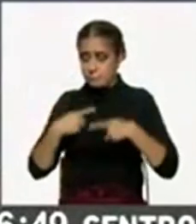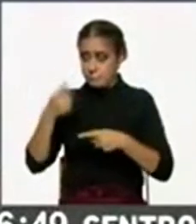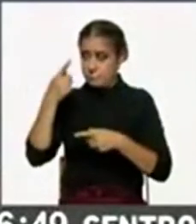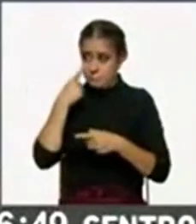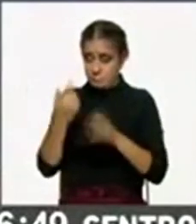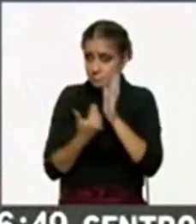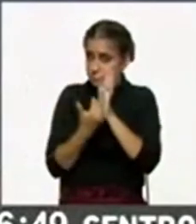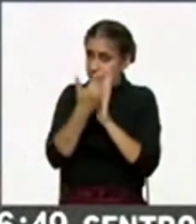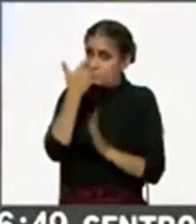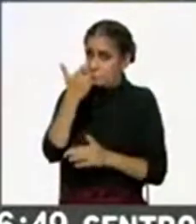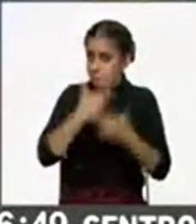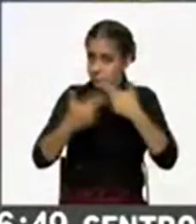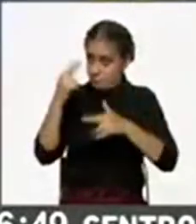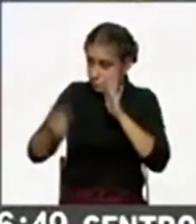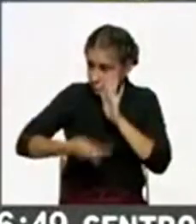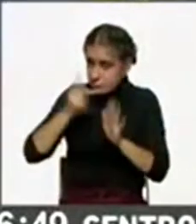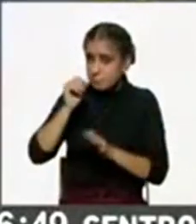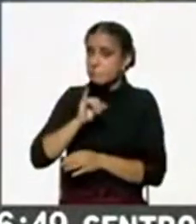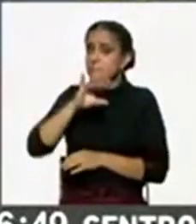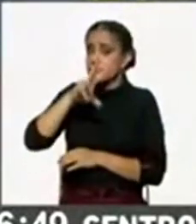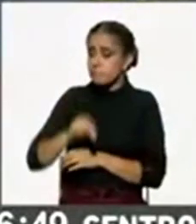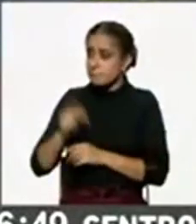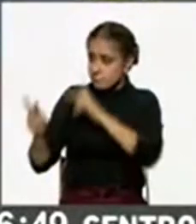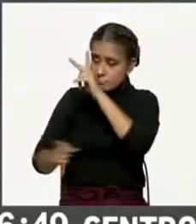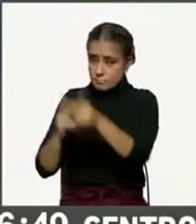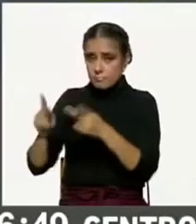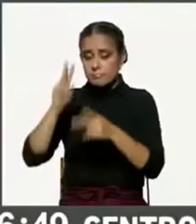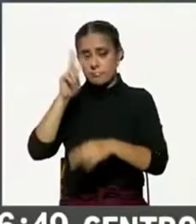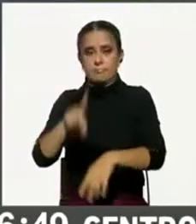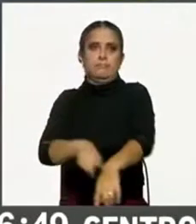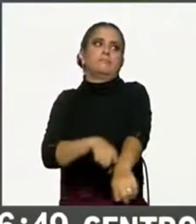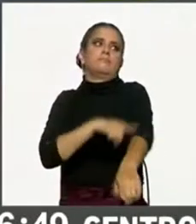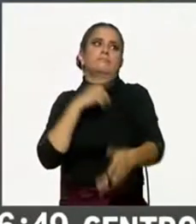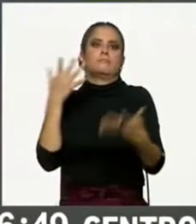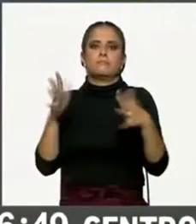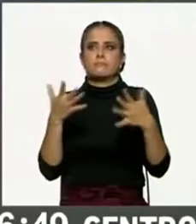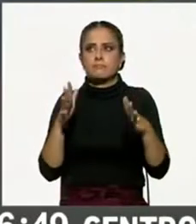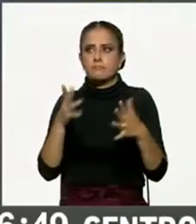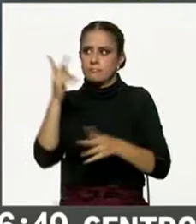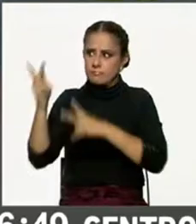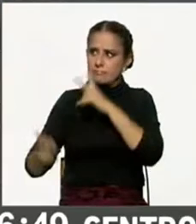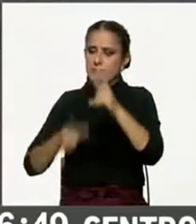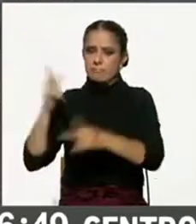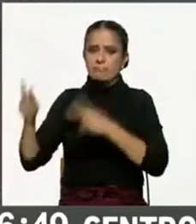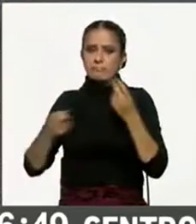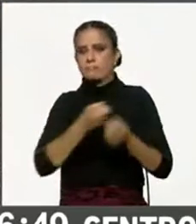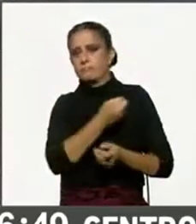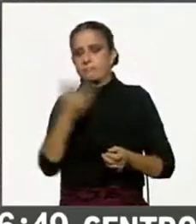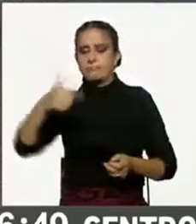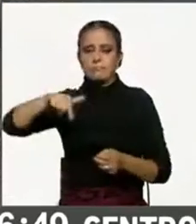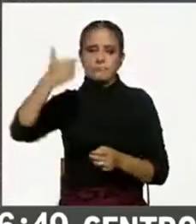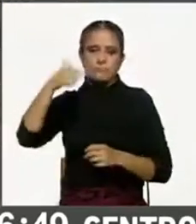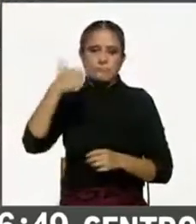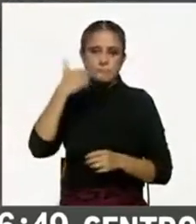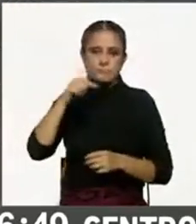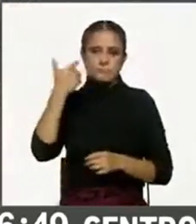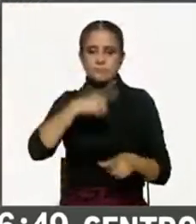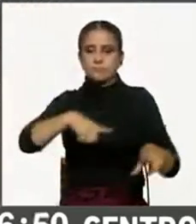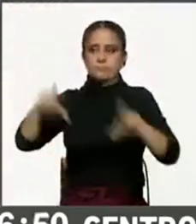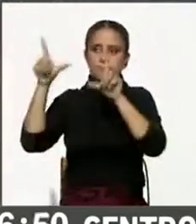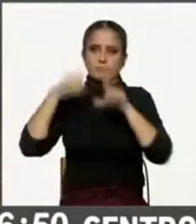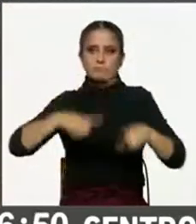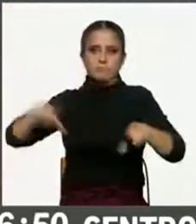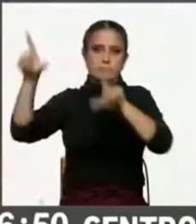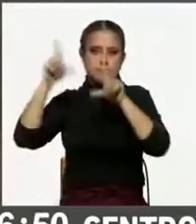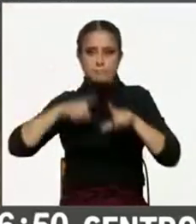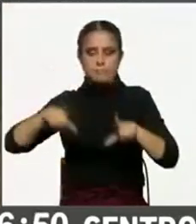un documento un poco más largo de lo que te presento, son alrededor de 12 diapositivas. Aquí